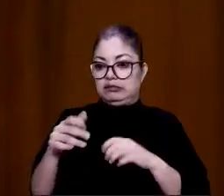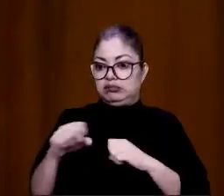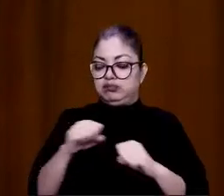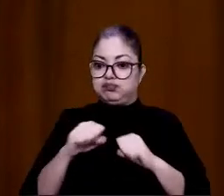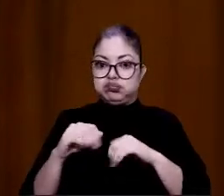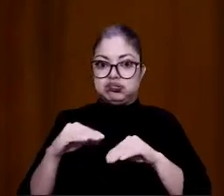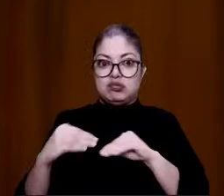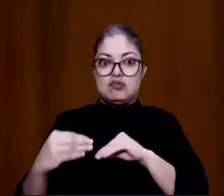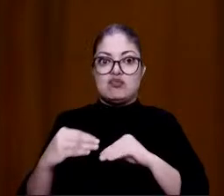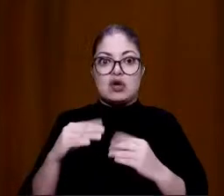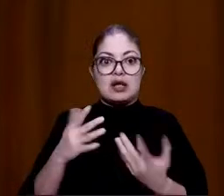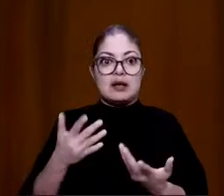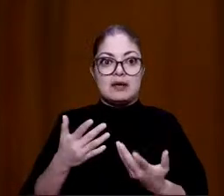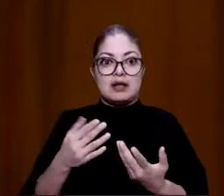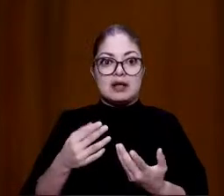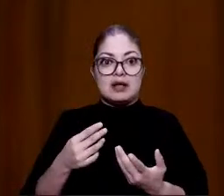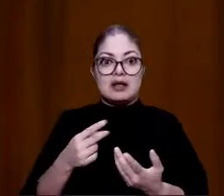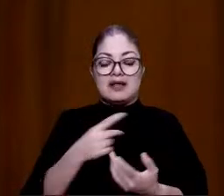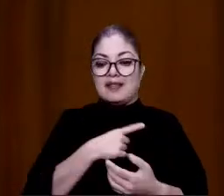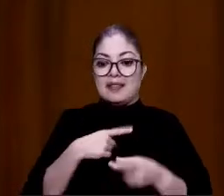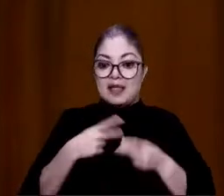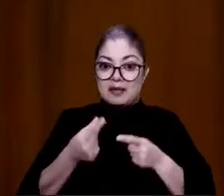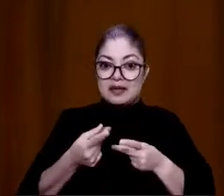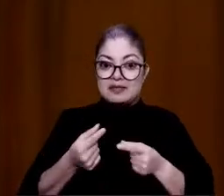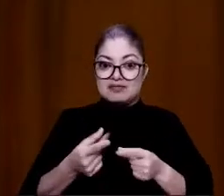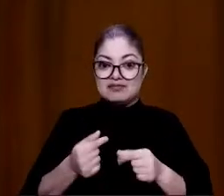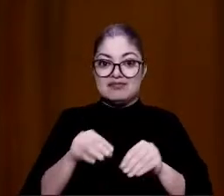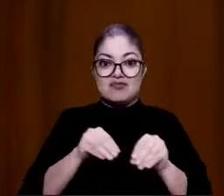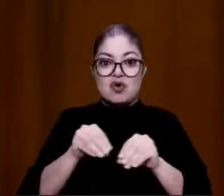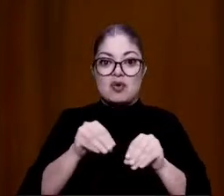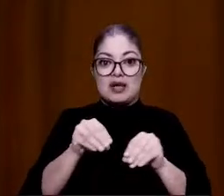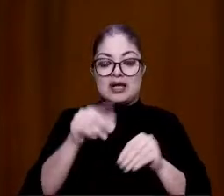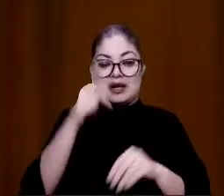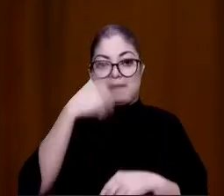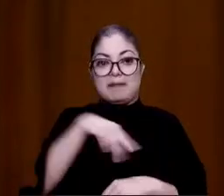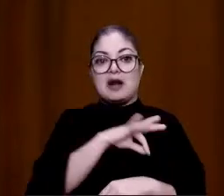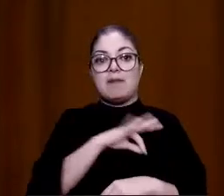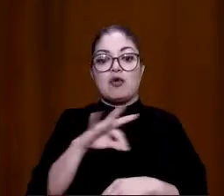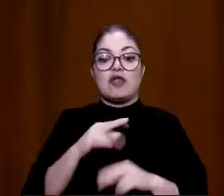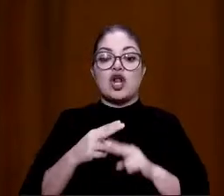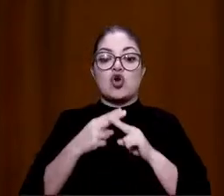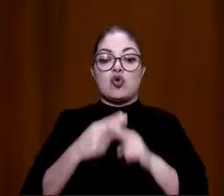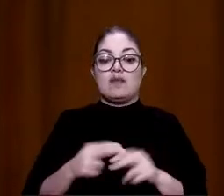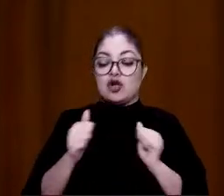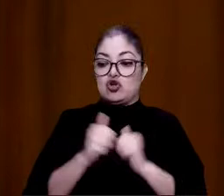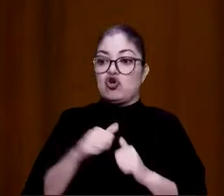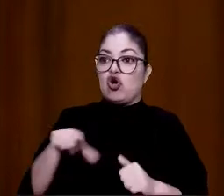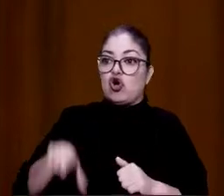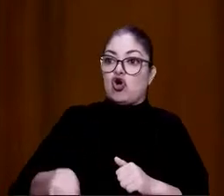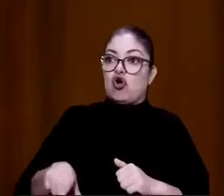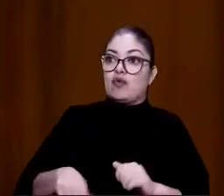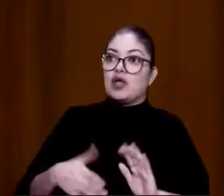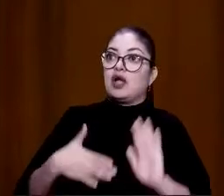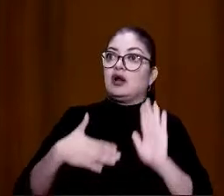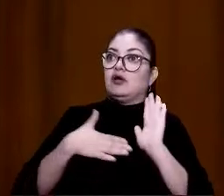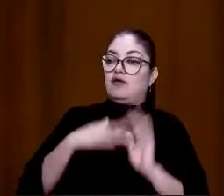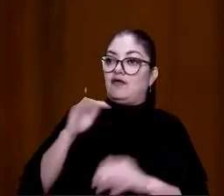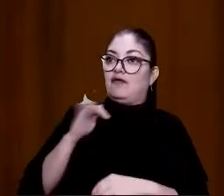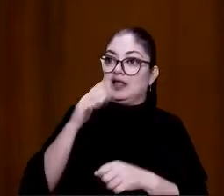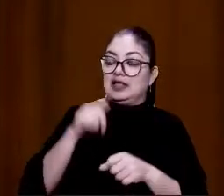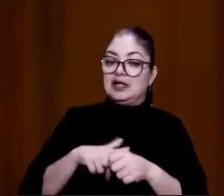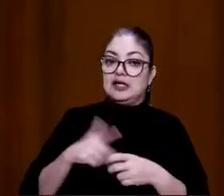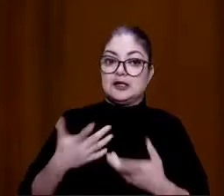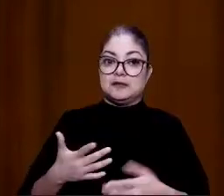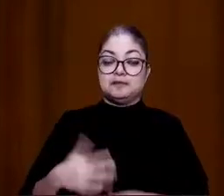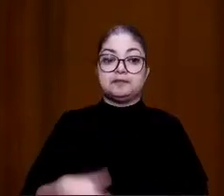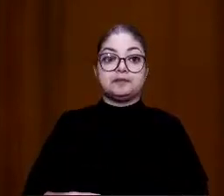que avanzar con rapidez, ¿no? Para poder cumplir con el gobierno federal, lo que habíamos ofrecido.